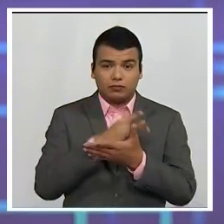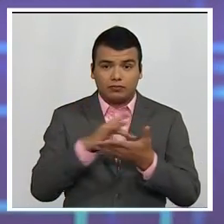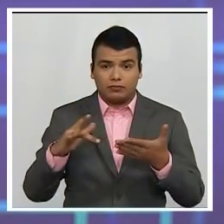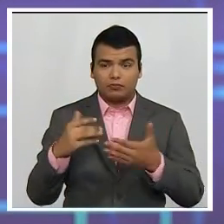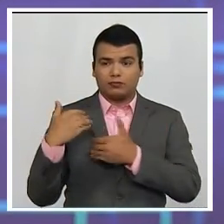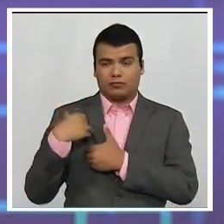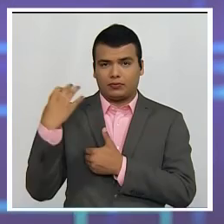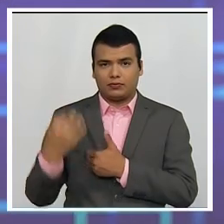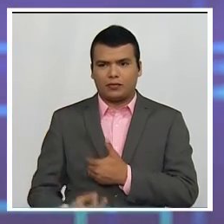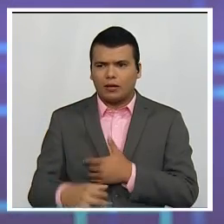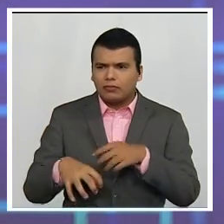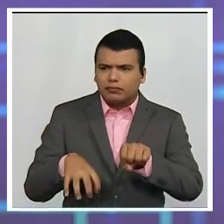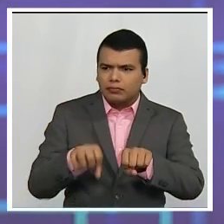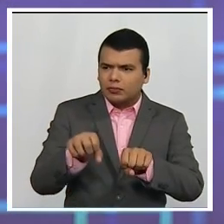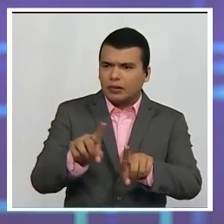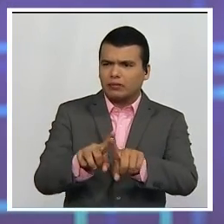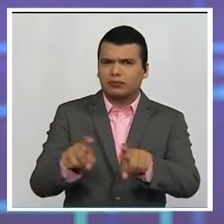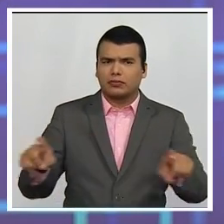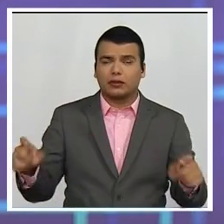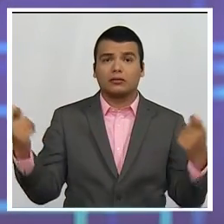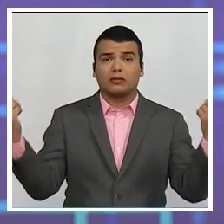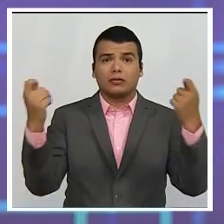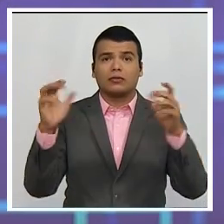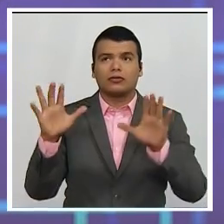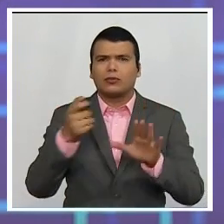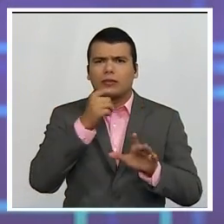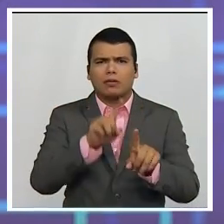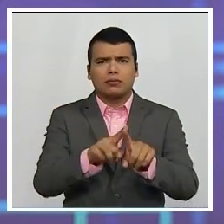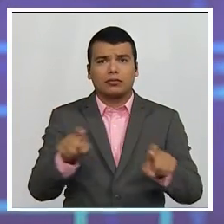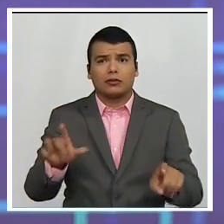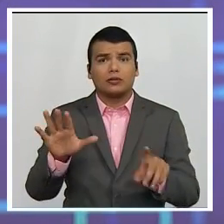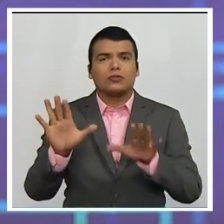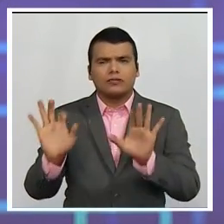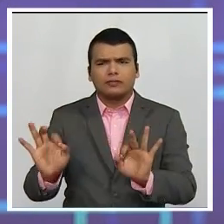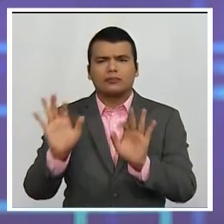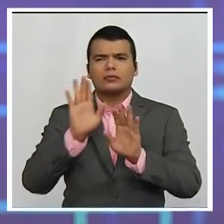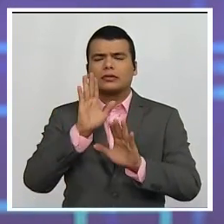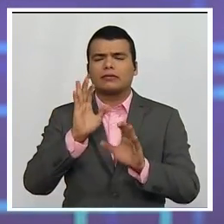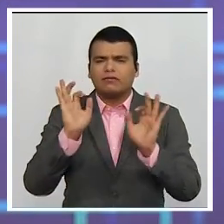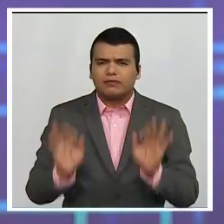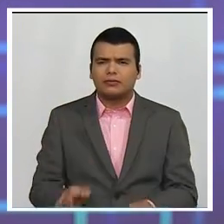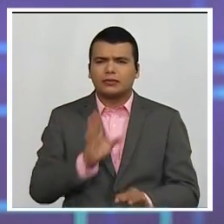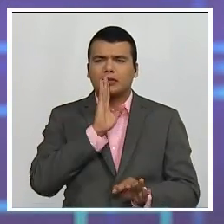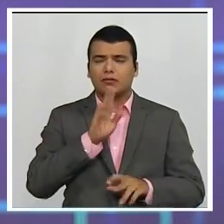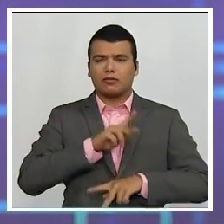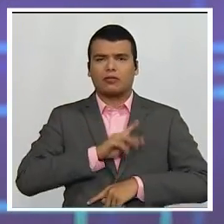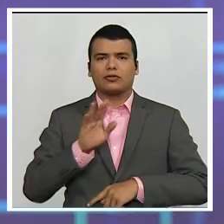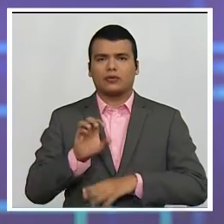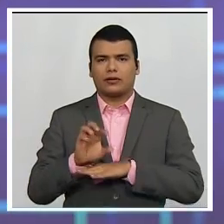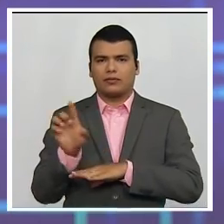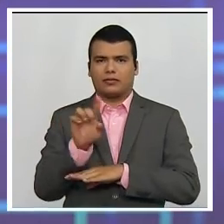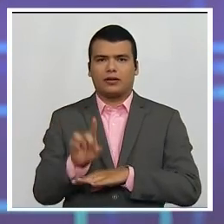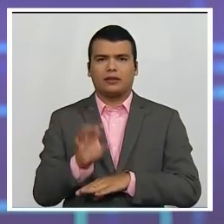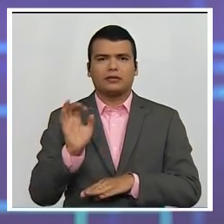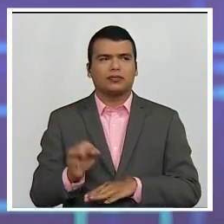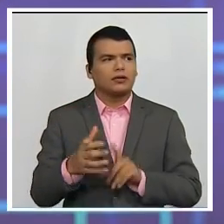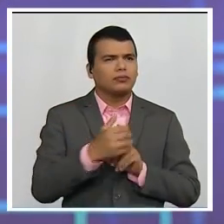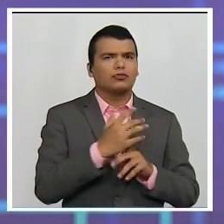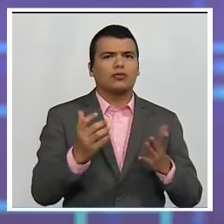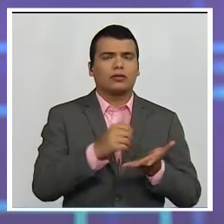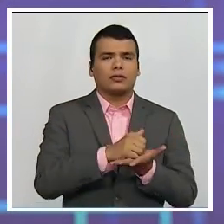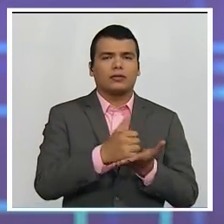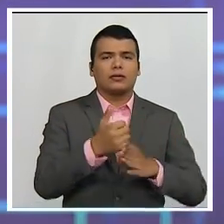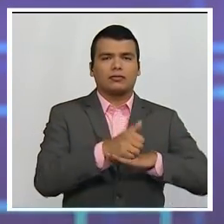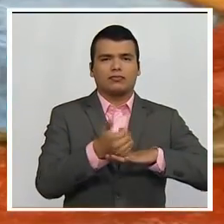medicamentos de diversa índole que deben distribuir la cps y otras instituciones esto ocurrió en droguería del corregimiento de villagorgona en el municipio de